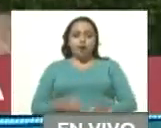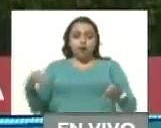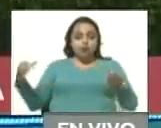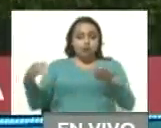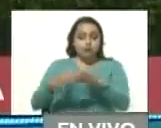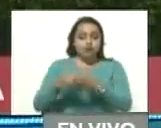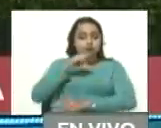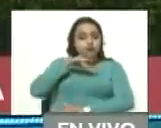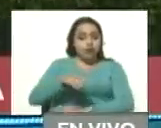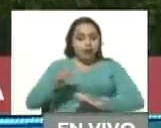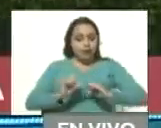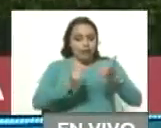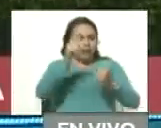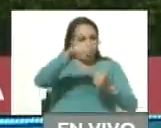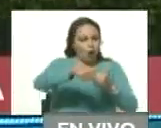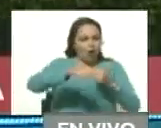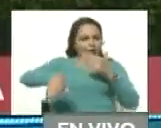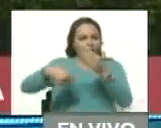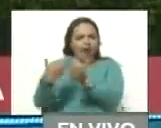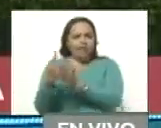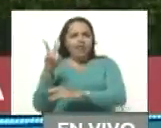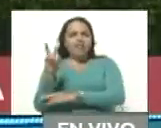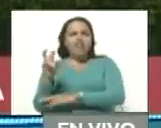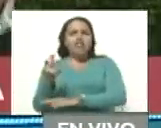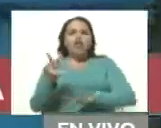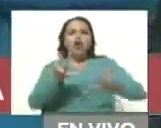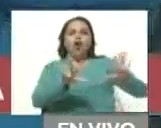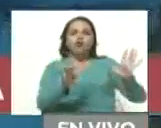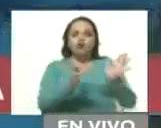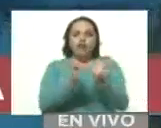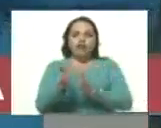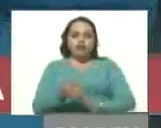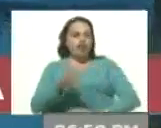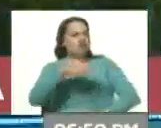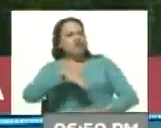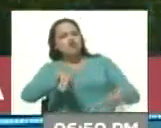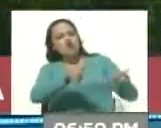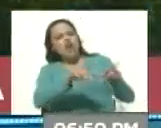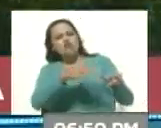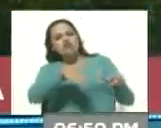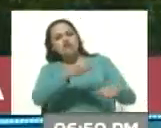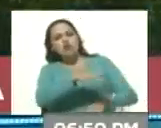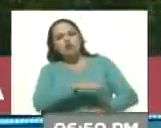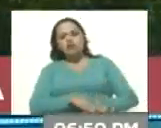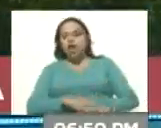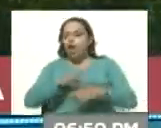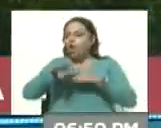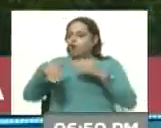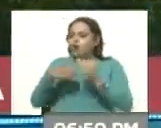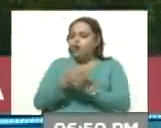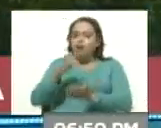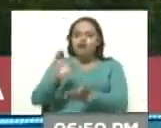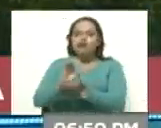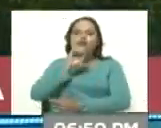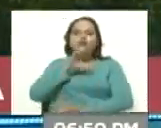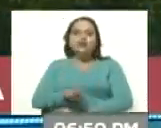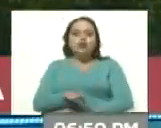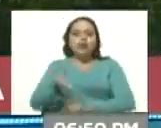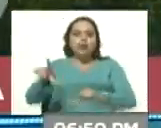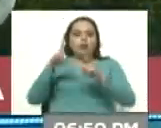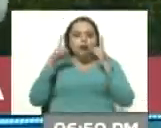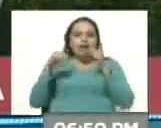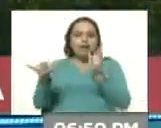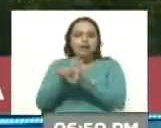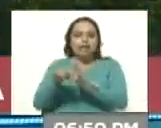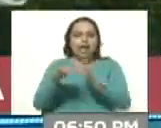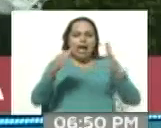hasta el próximo viernes 8 de abril en qué lugares se van a realizar en toda la ciudad histórica de la guaira donde está la casa guipuzcoana y